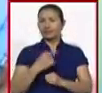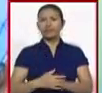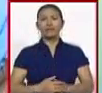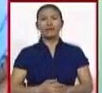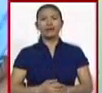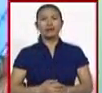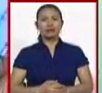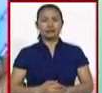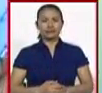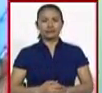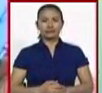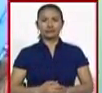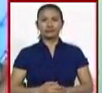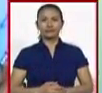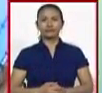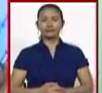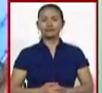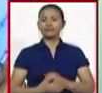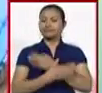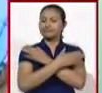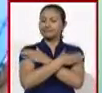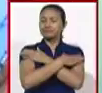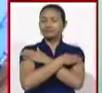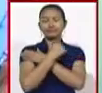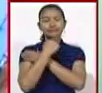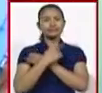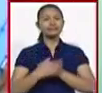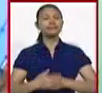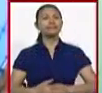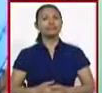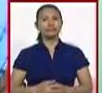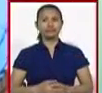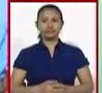había dicho, por lo menos un abrazo y decirle,